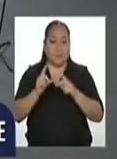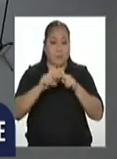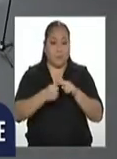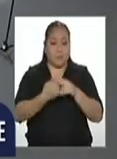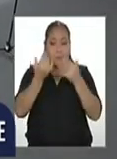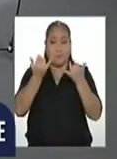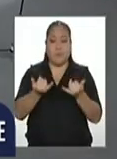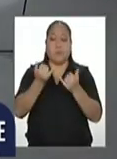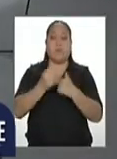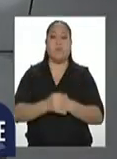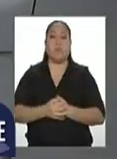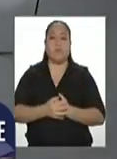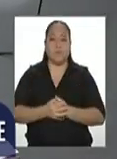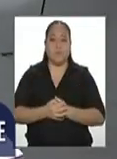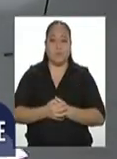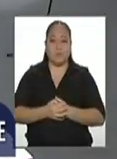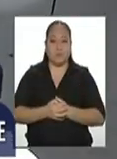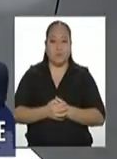ahora